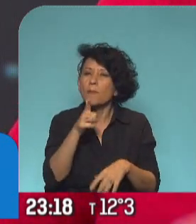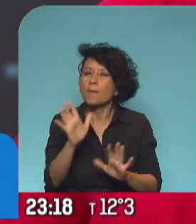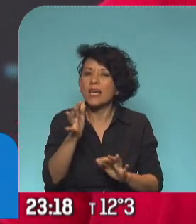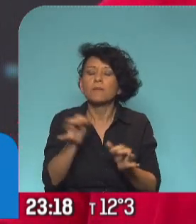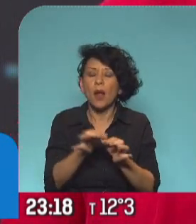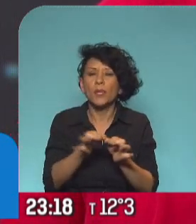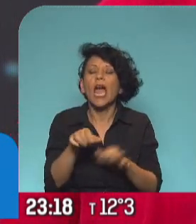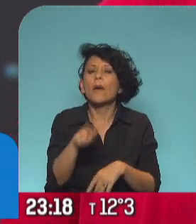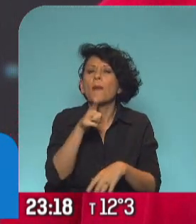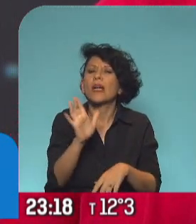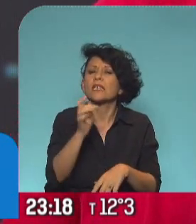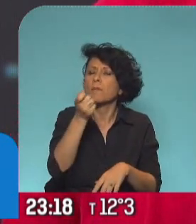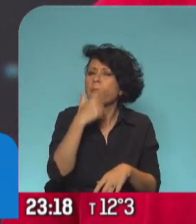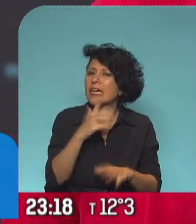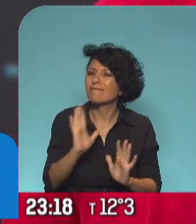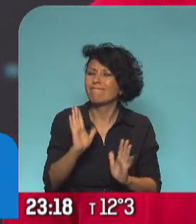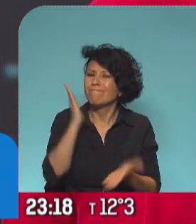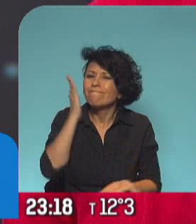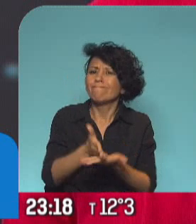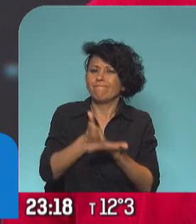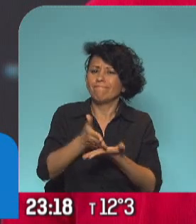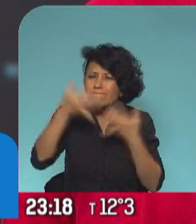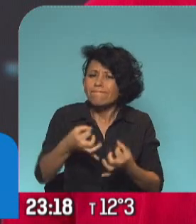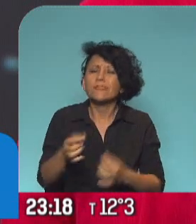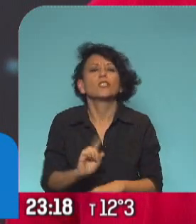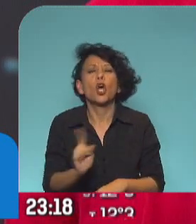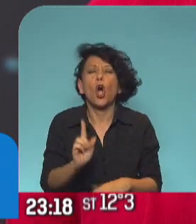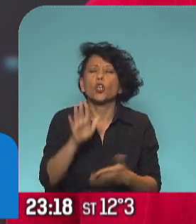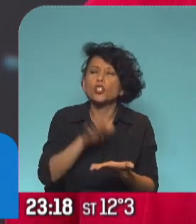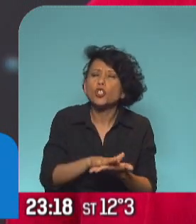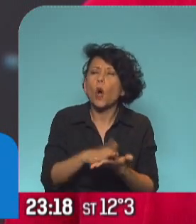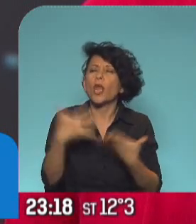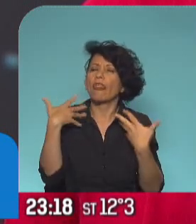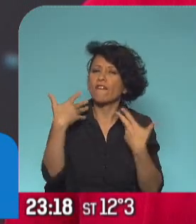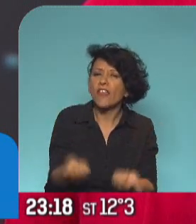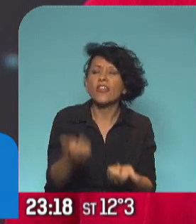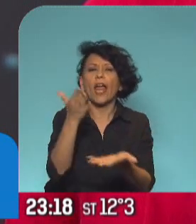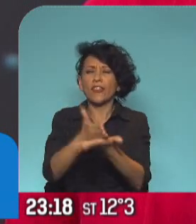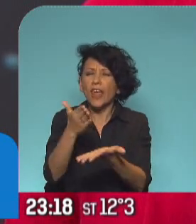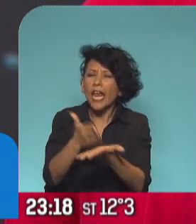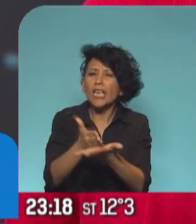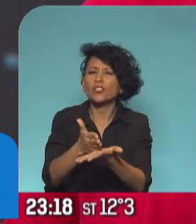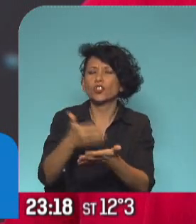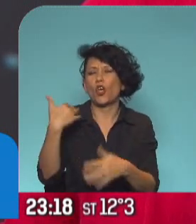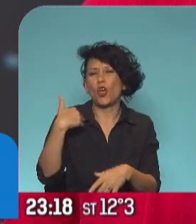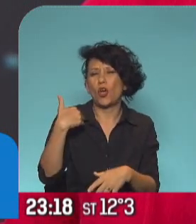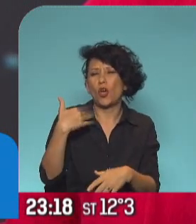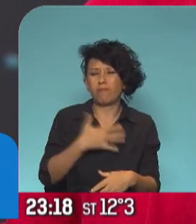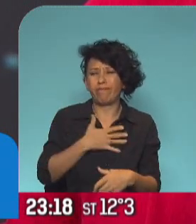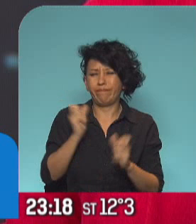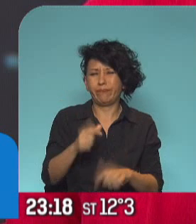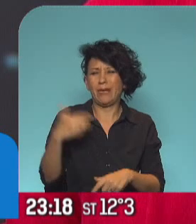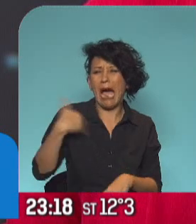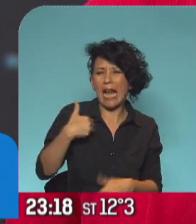fue taxativo en cuanto a defender los derechos históricos de la soberanía. Es más, creo que Esper planteó